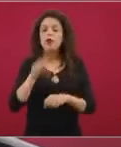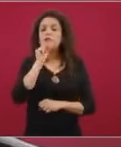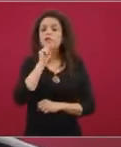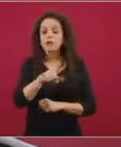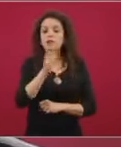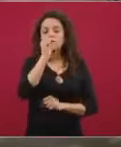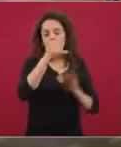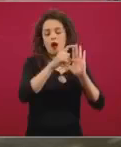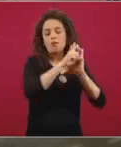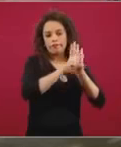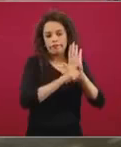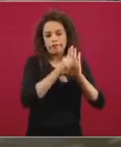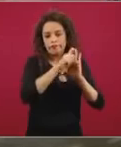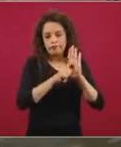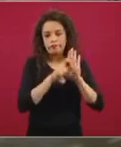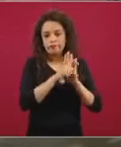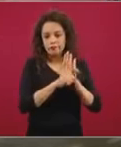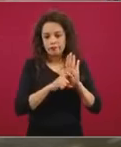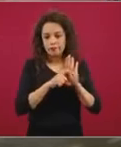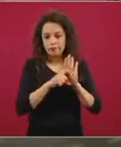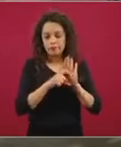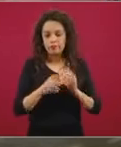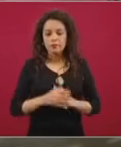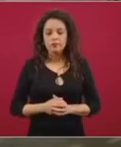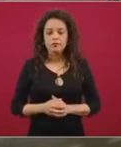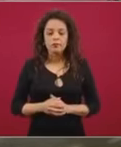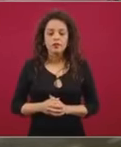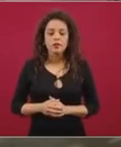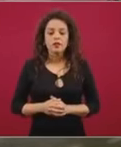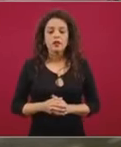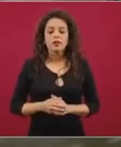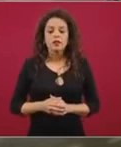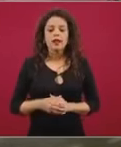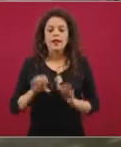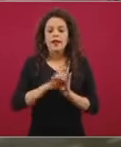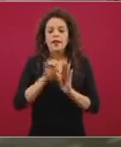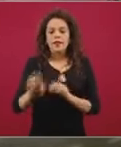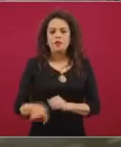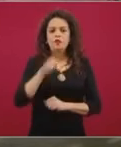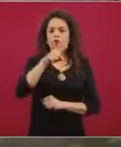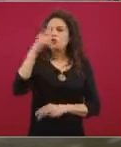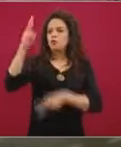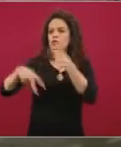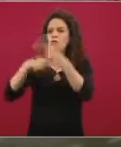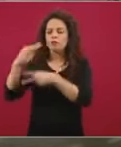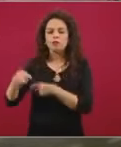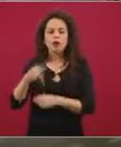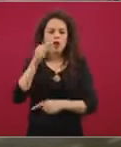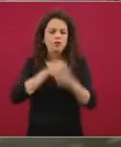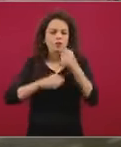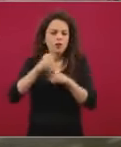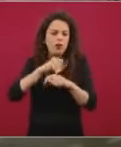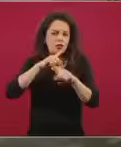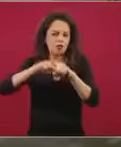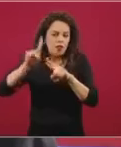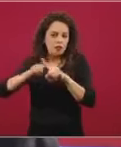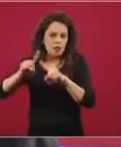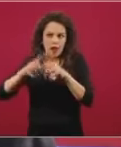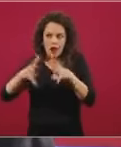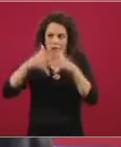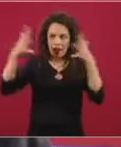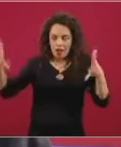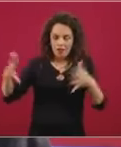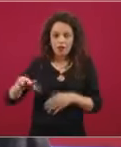etiqueta. Por ejemplo, si uno va a estas llamadas tiendas de conveniencia, en donde la mayoría de los productos que se